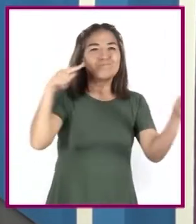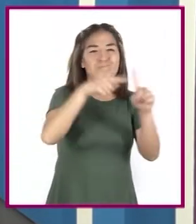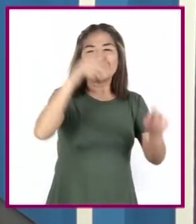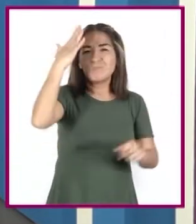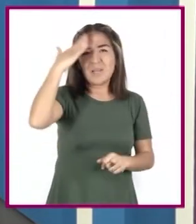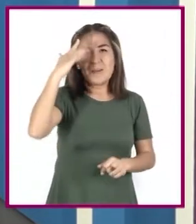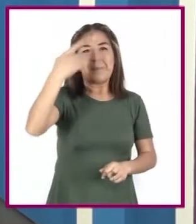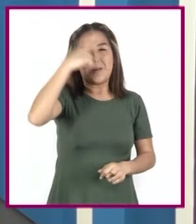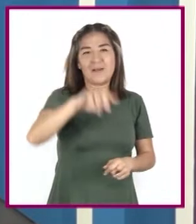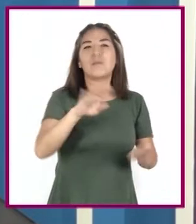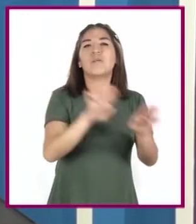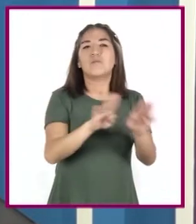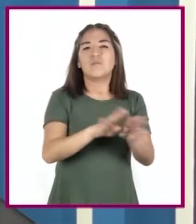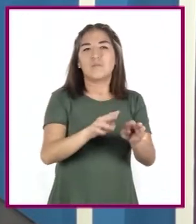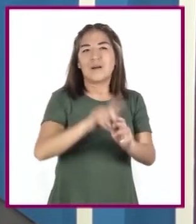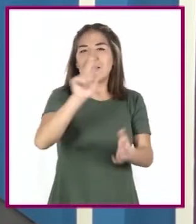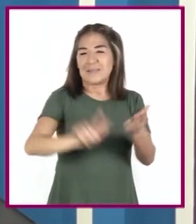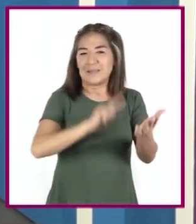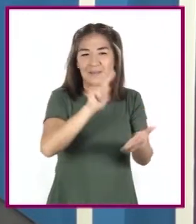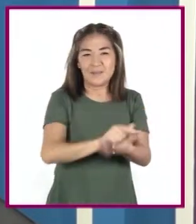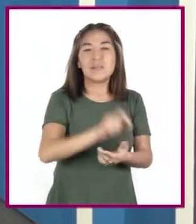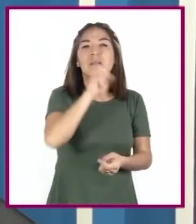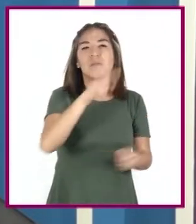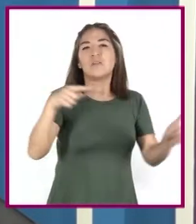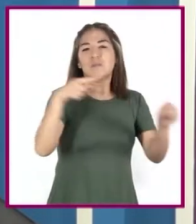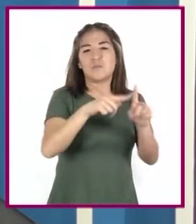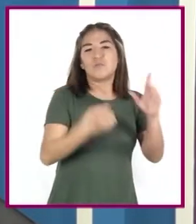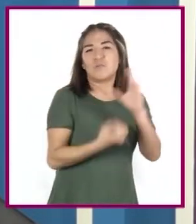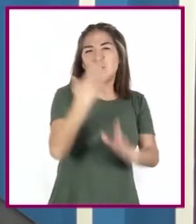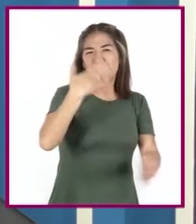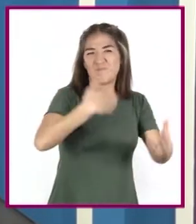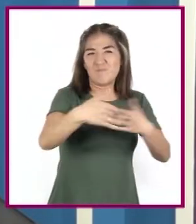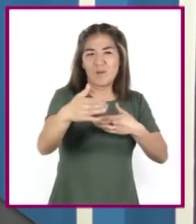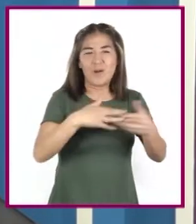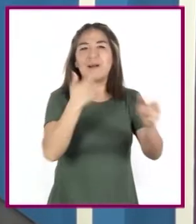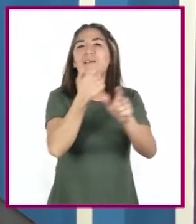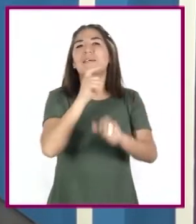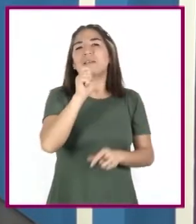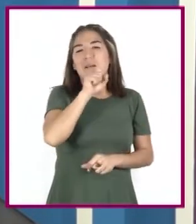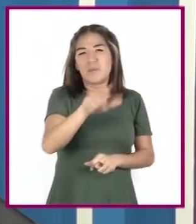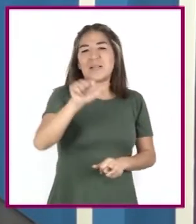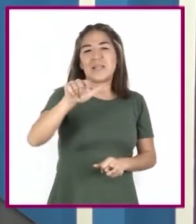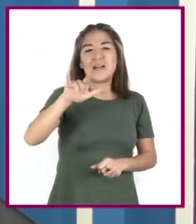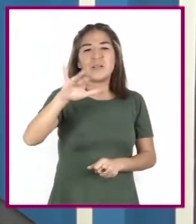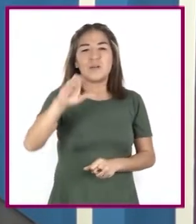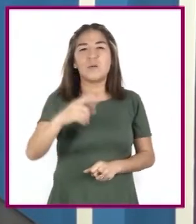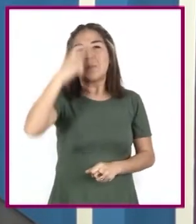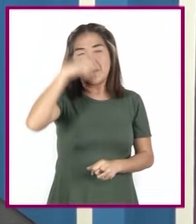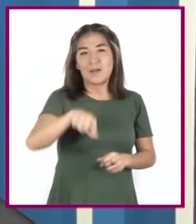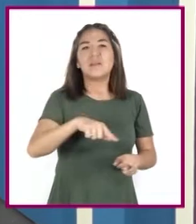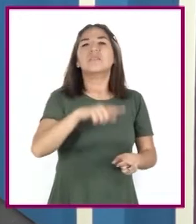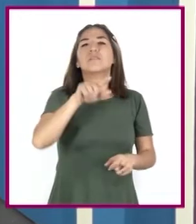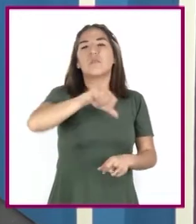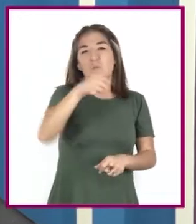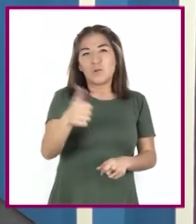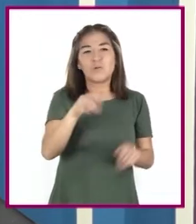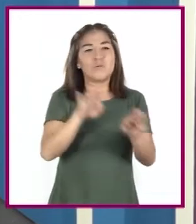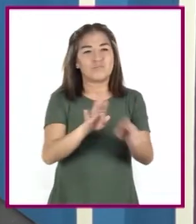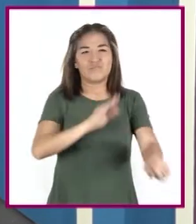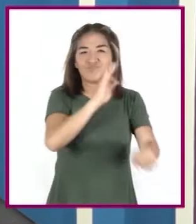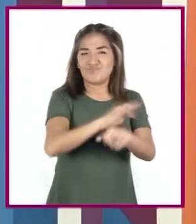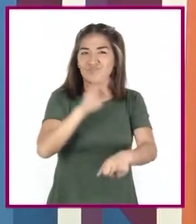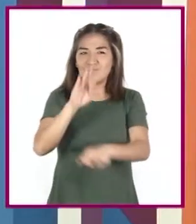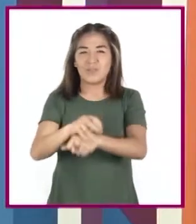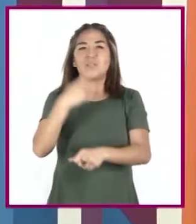Pretendían, además, construir un Estado laico y moderno. Los segundos querían mantener sus privilegios y el poder de la